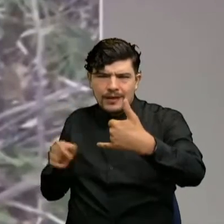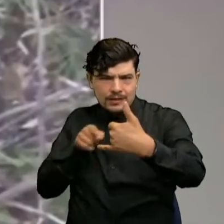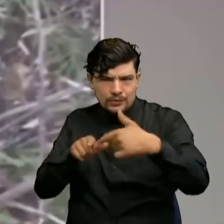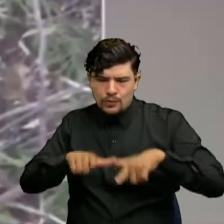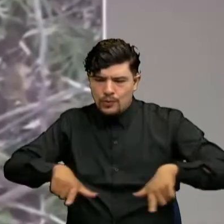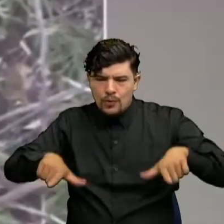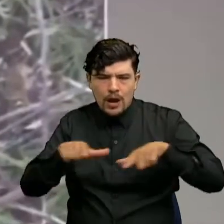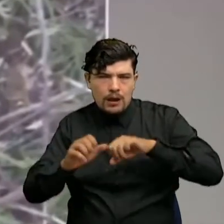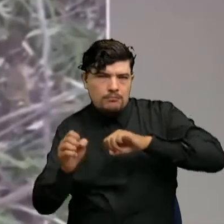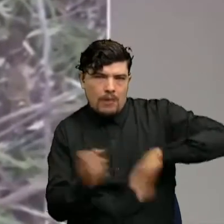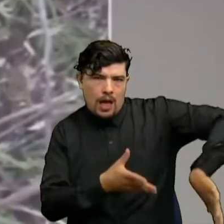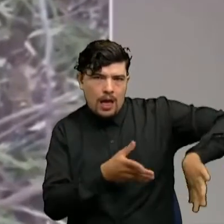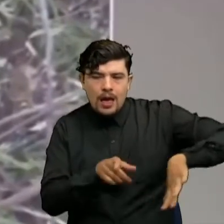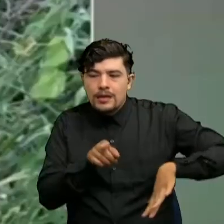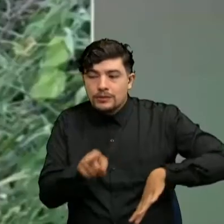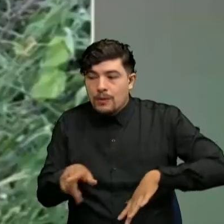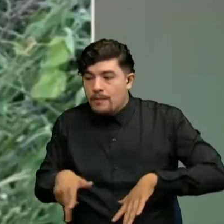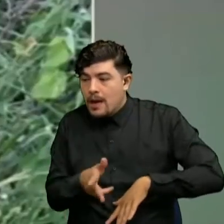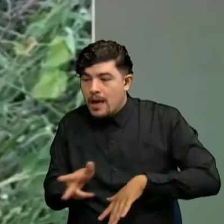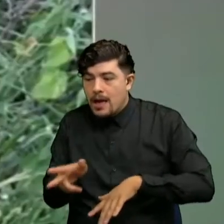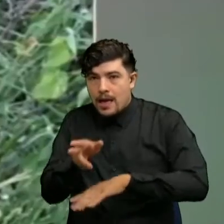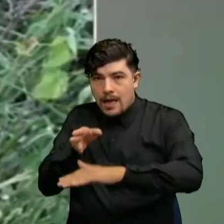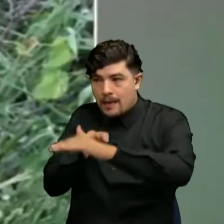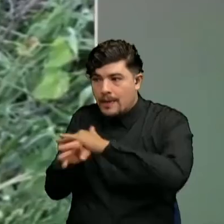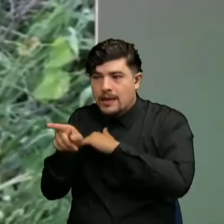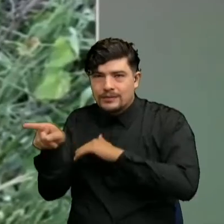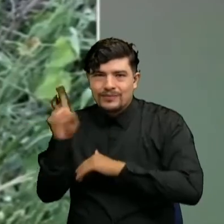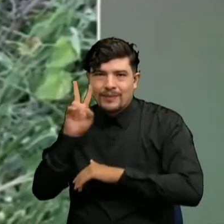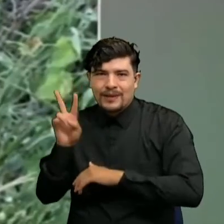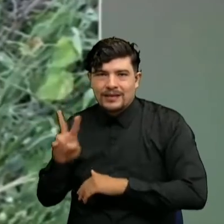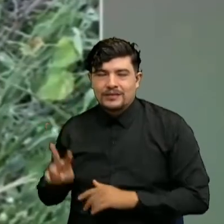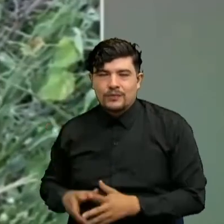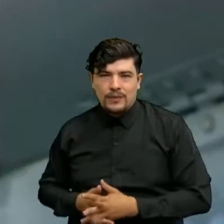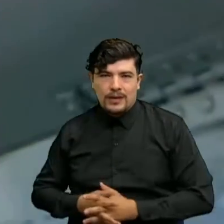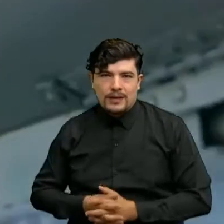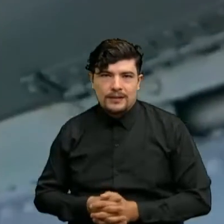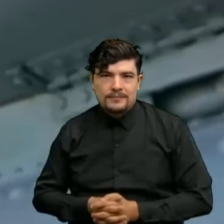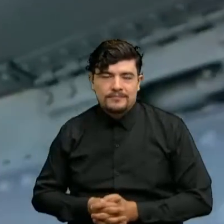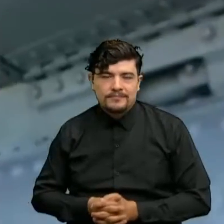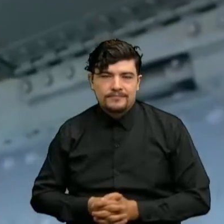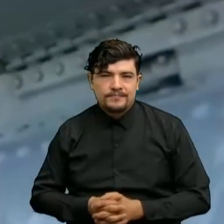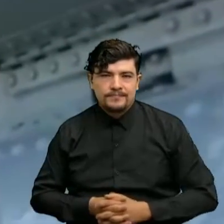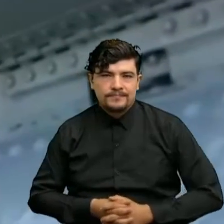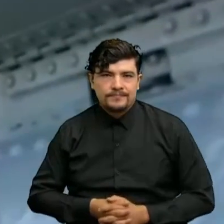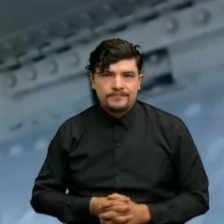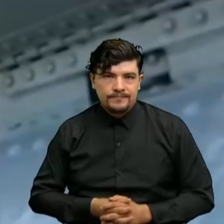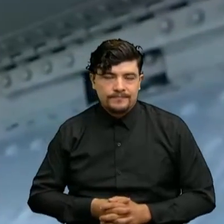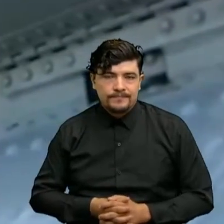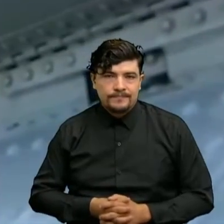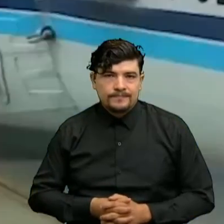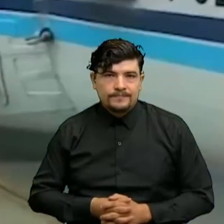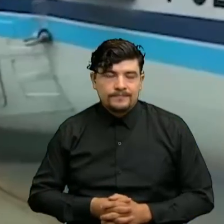sitio para evitar que las requisas u operativos de las autoridades no lograran reconocer a los autores intelectuales de este hecho